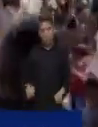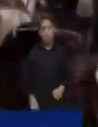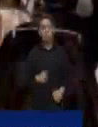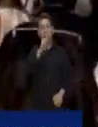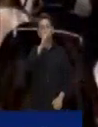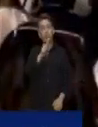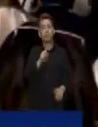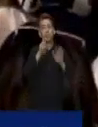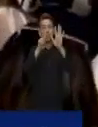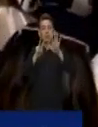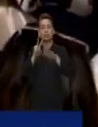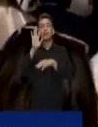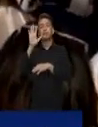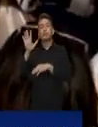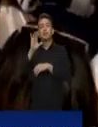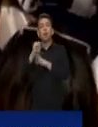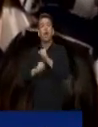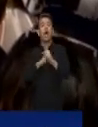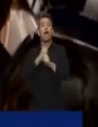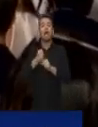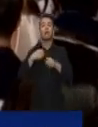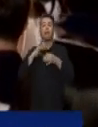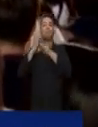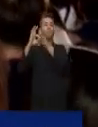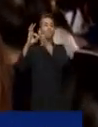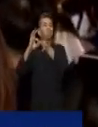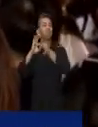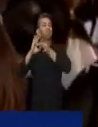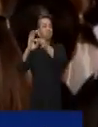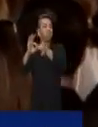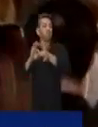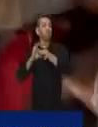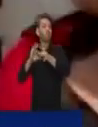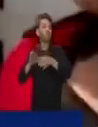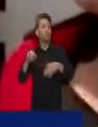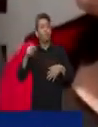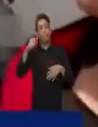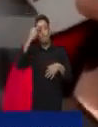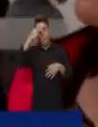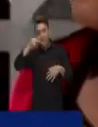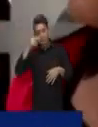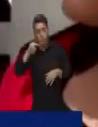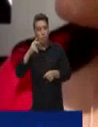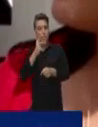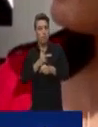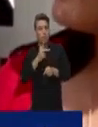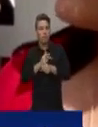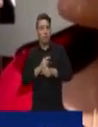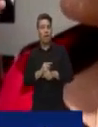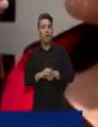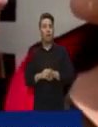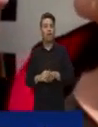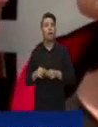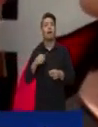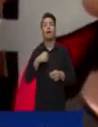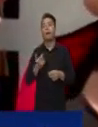años de las relaciones diplomáticas entre México y Guatemala. Nosotros estamos a punto de